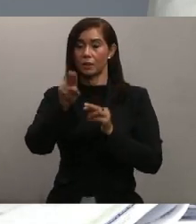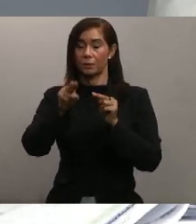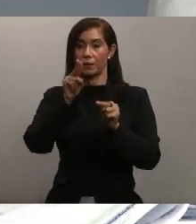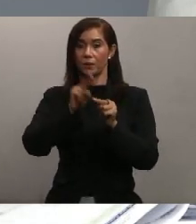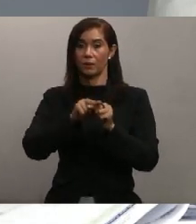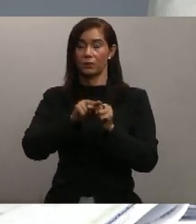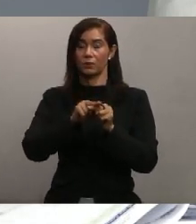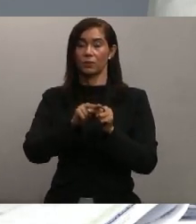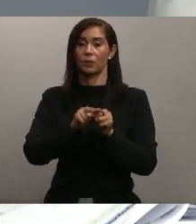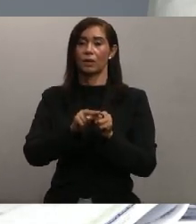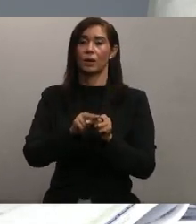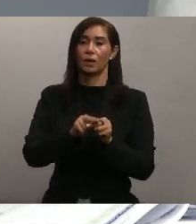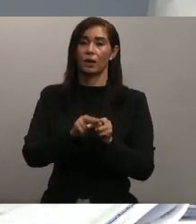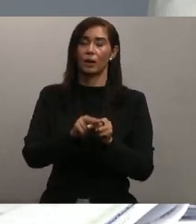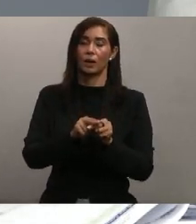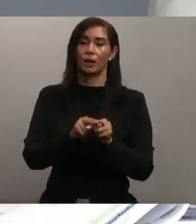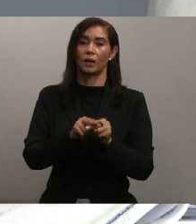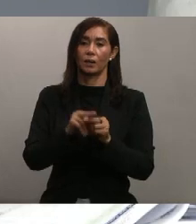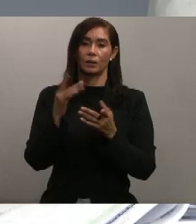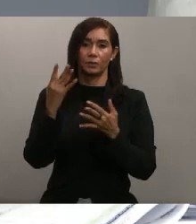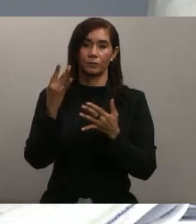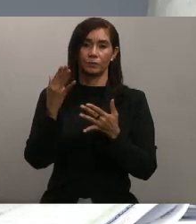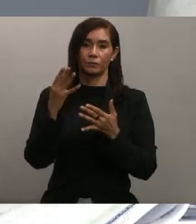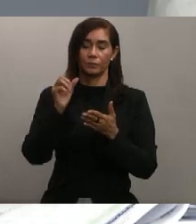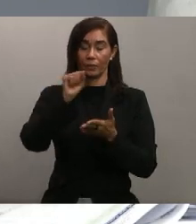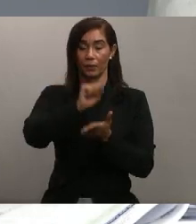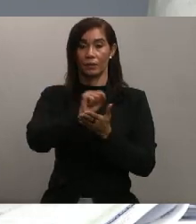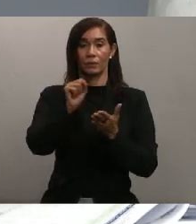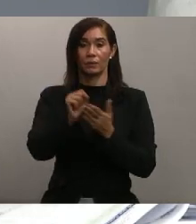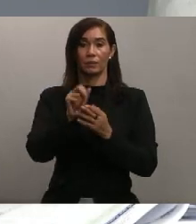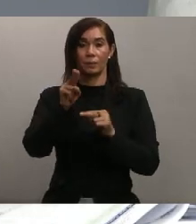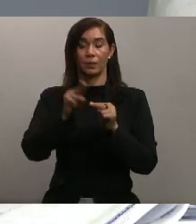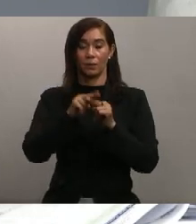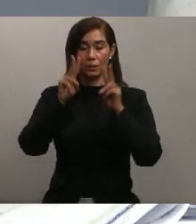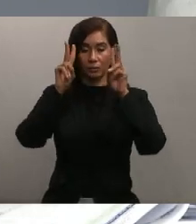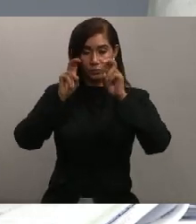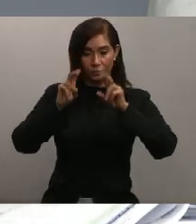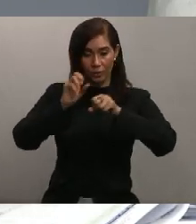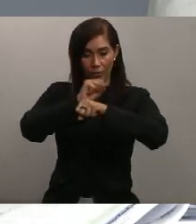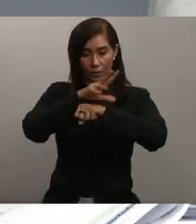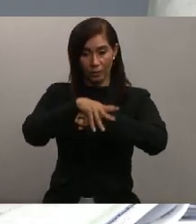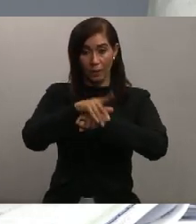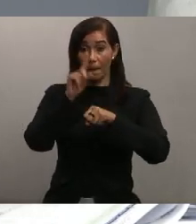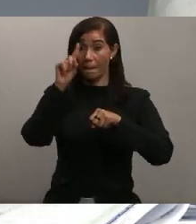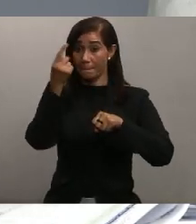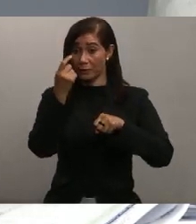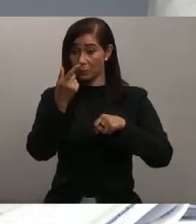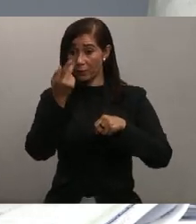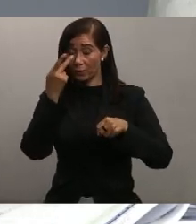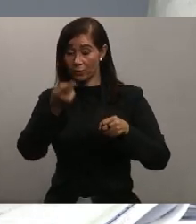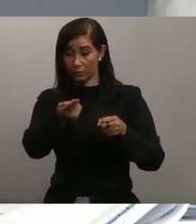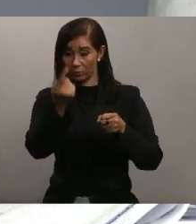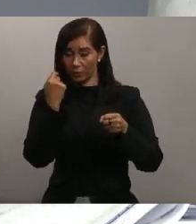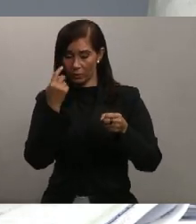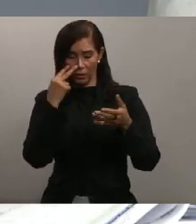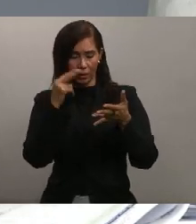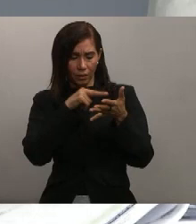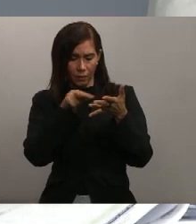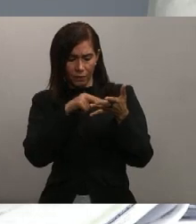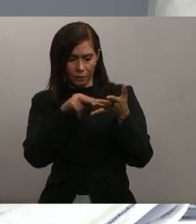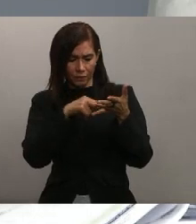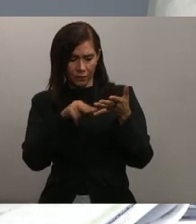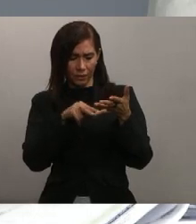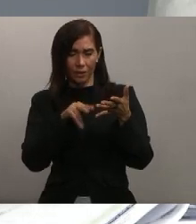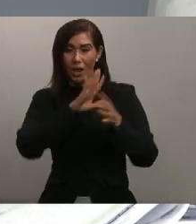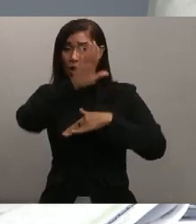de Salud, el Sistema Nacional de Vigilancia Epidemiológica. Todas. No importa